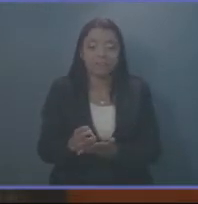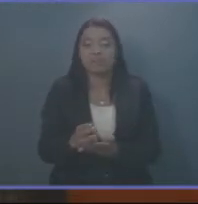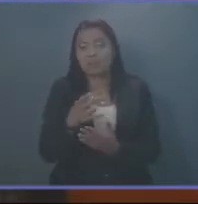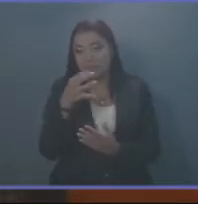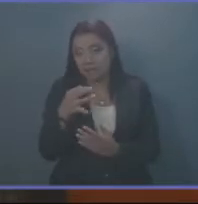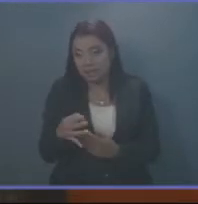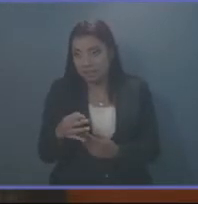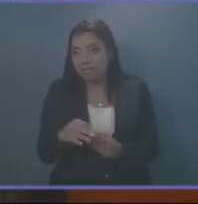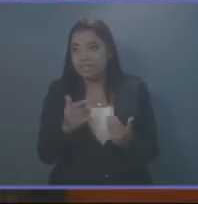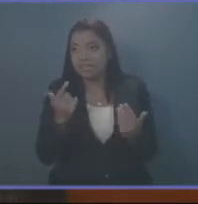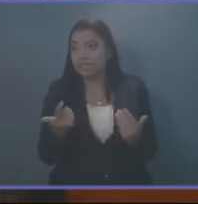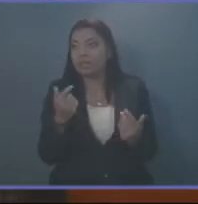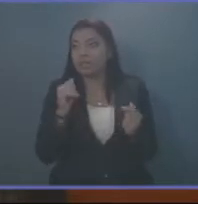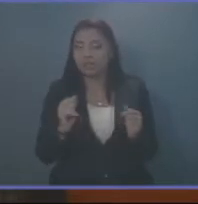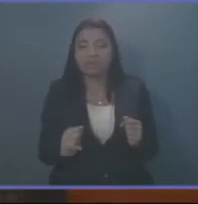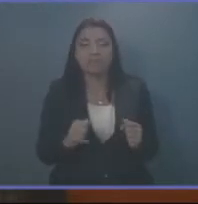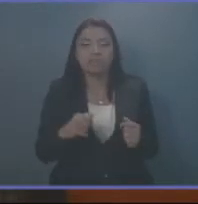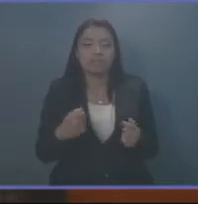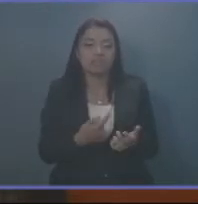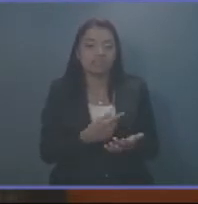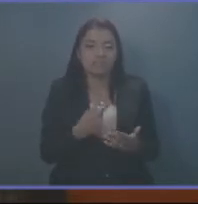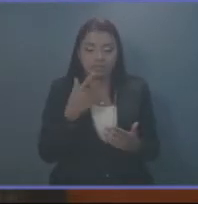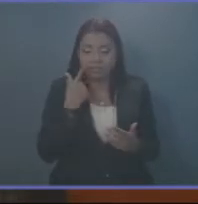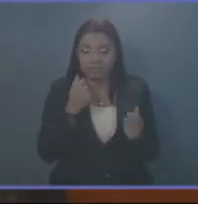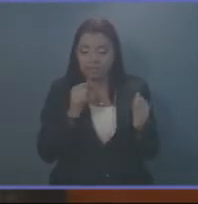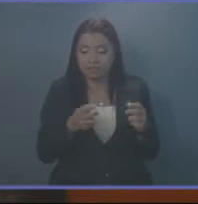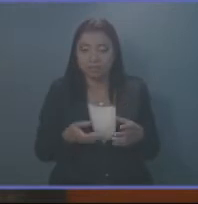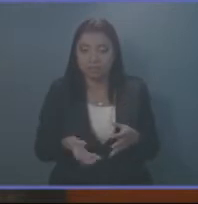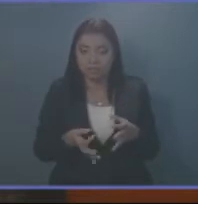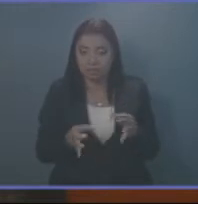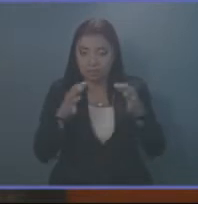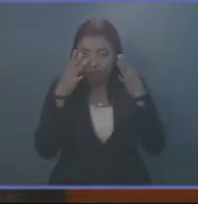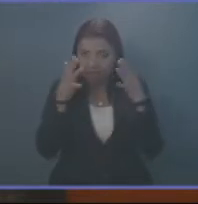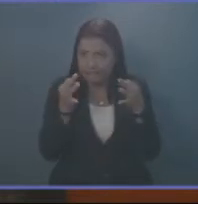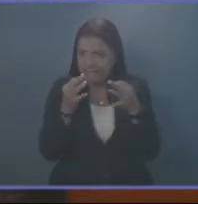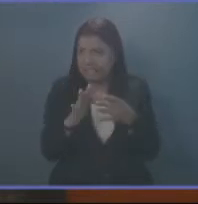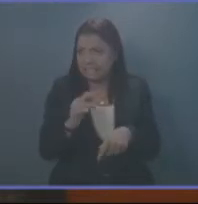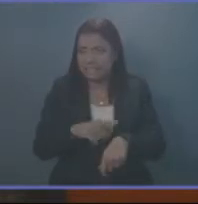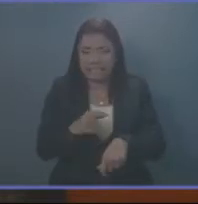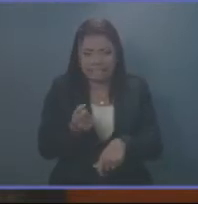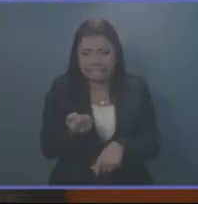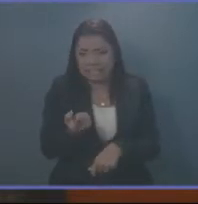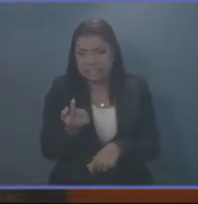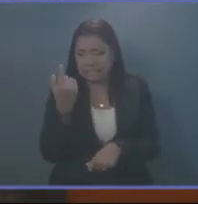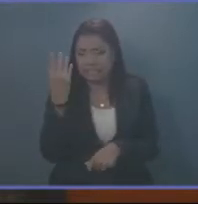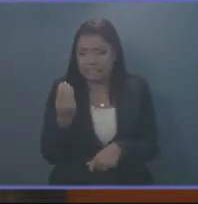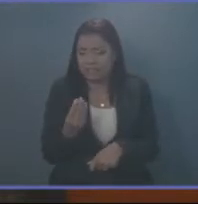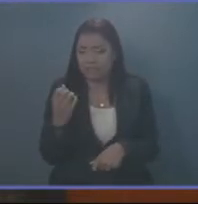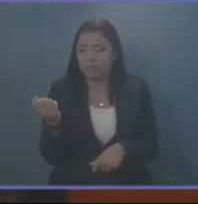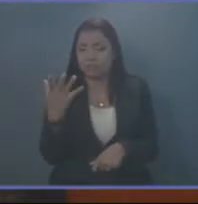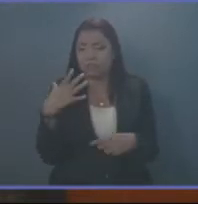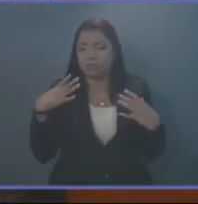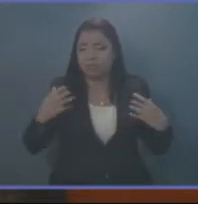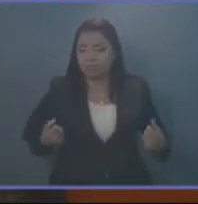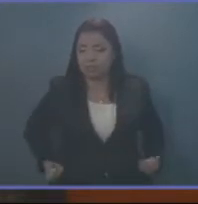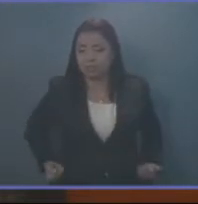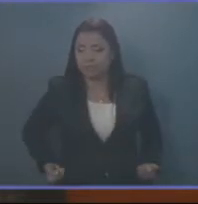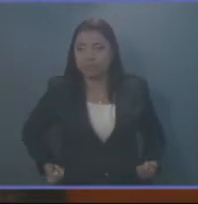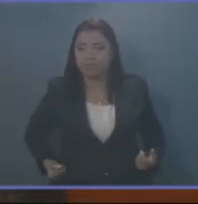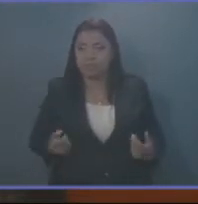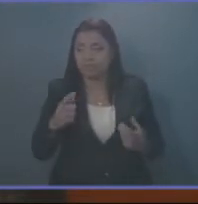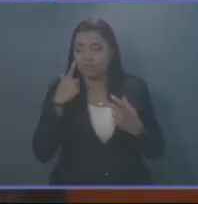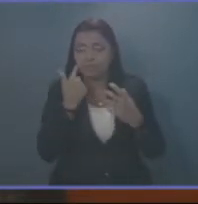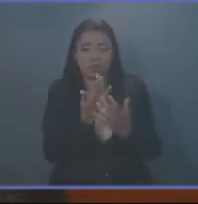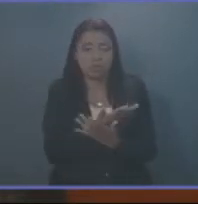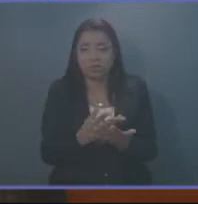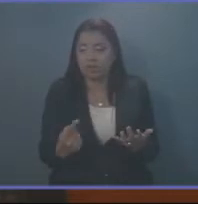Y el hecho de estar corriendo para aprobar un proyecto de decreto a escasos días de un nuevo gobierno, pues yo creo que a